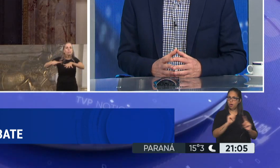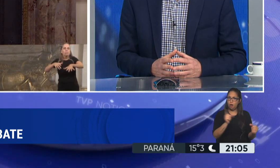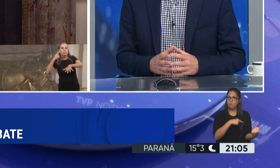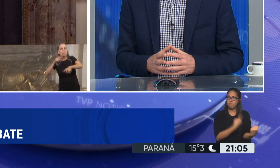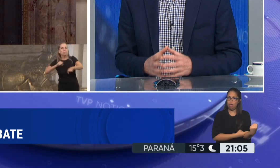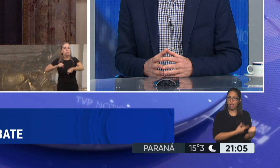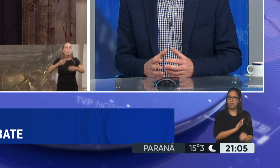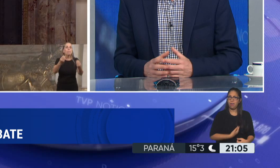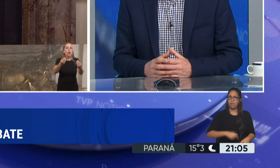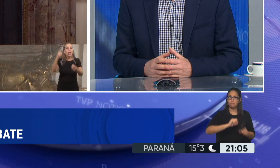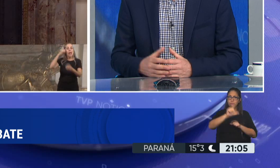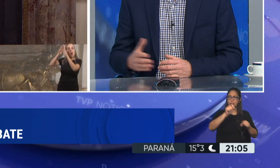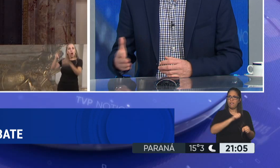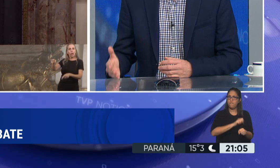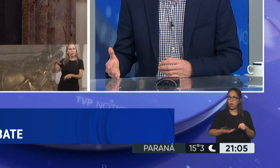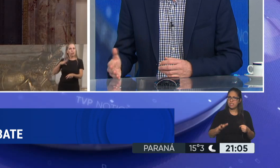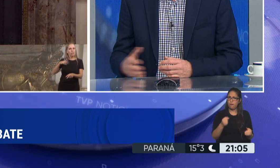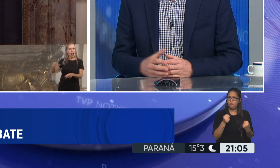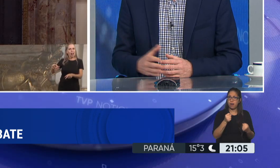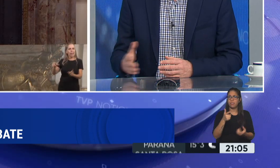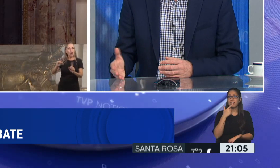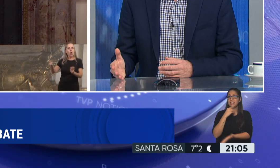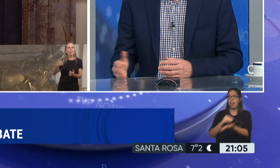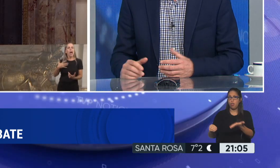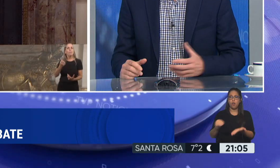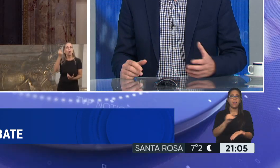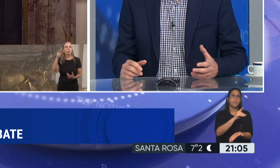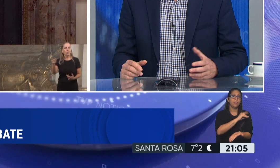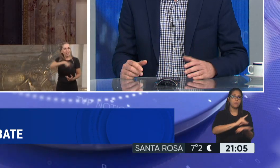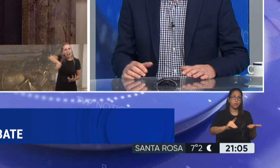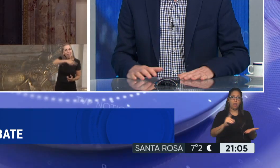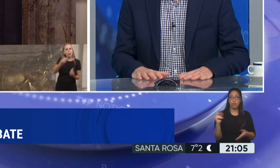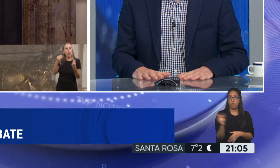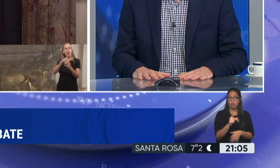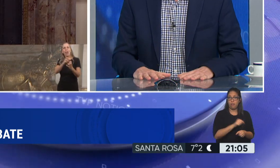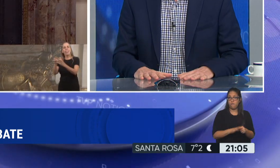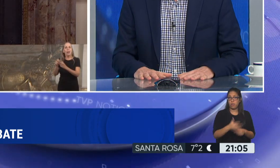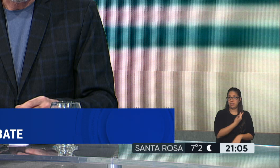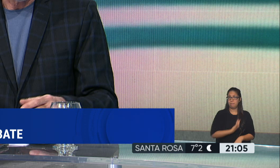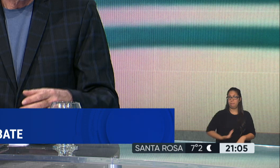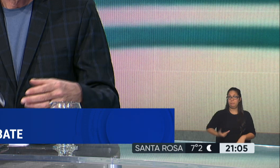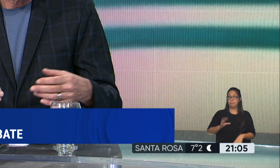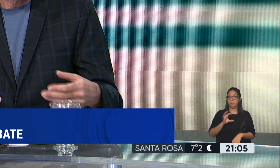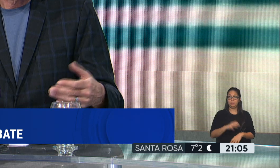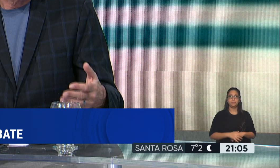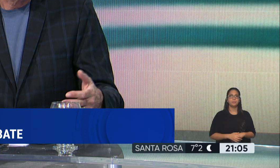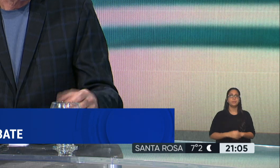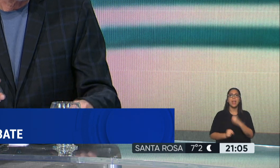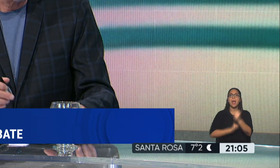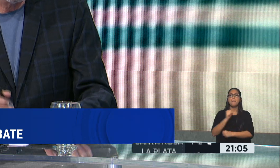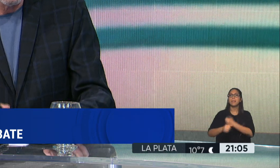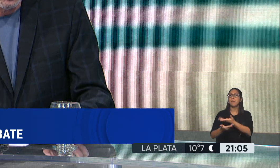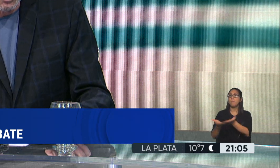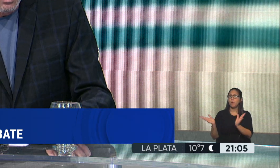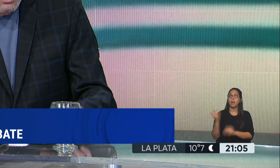que tienen alta influencia en los legisladores, tanto diputados como senadores. Gabriel, a ver, empresas públicas que el gobierno